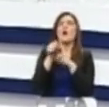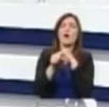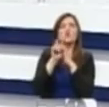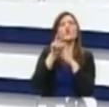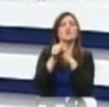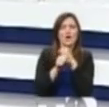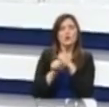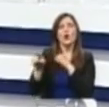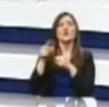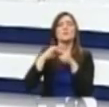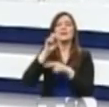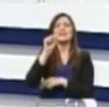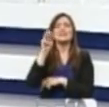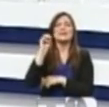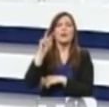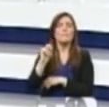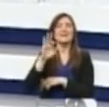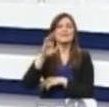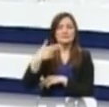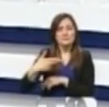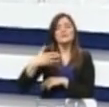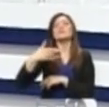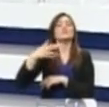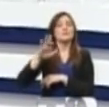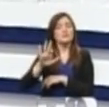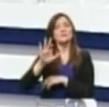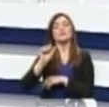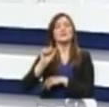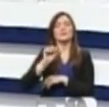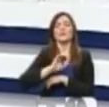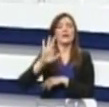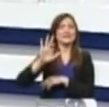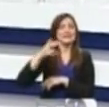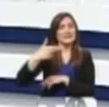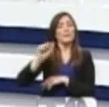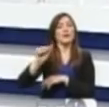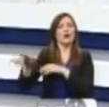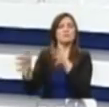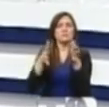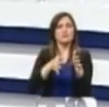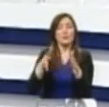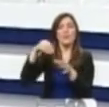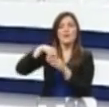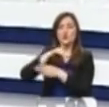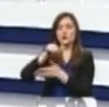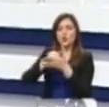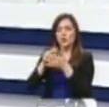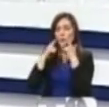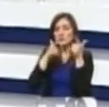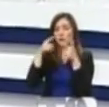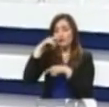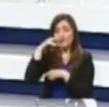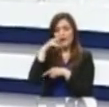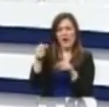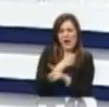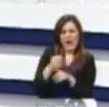solo 2 años que fue agredida brutalmente en un centro de cuidado infantil del Estado. Según el Ministerio de Inclusión Económica y